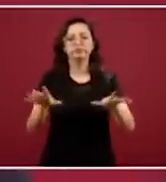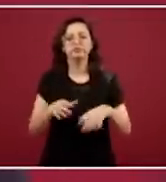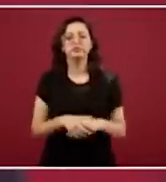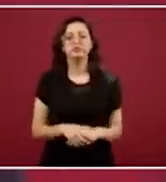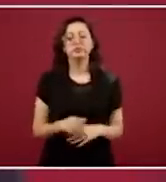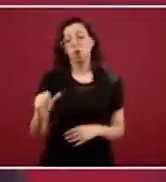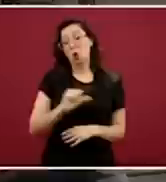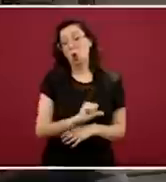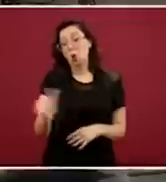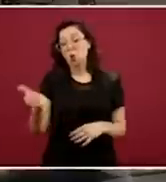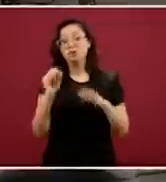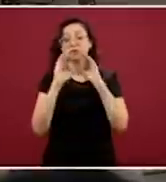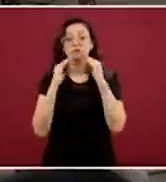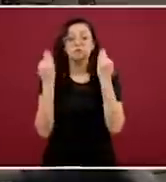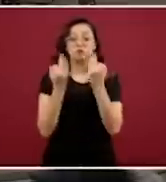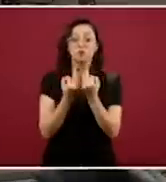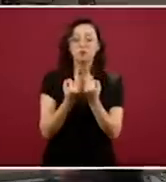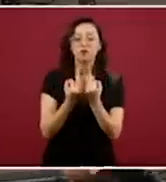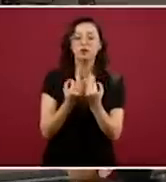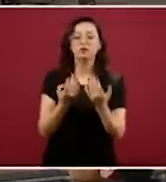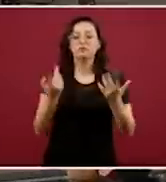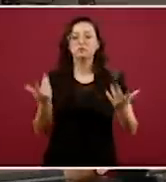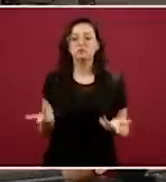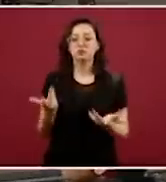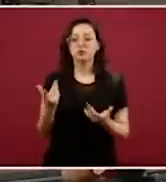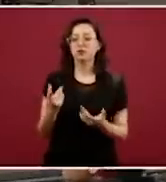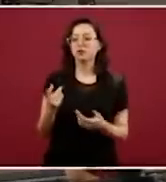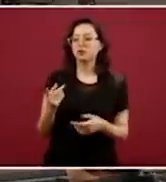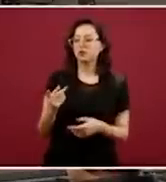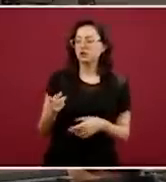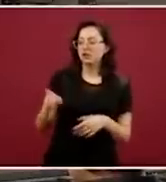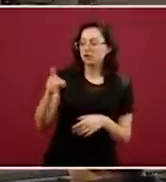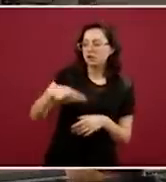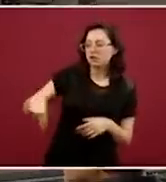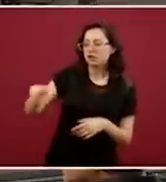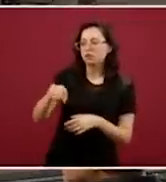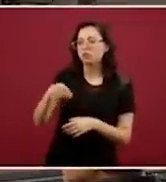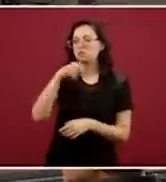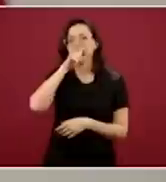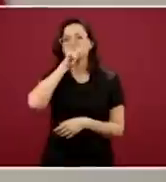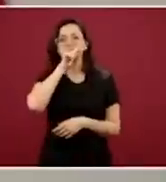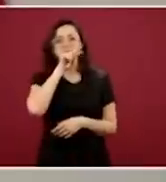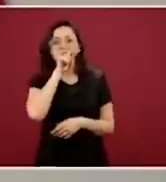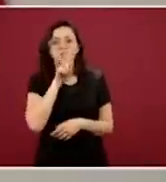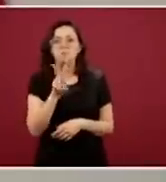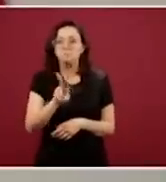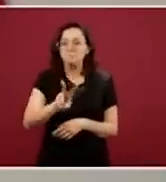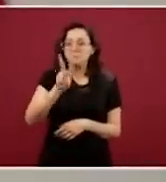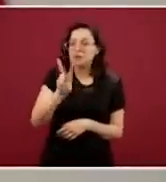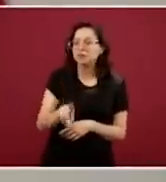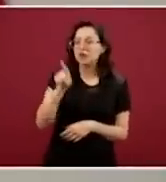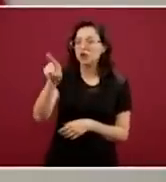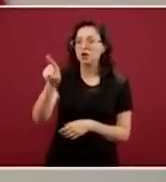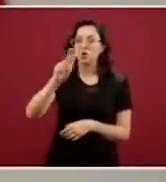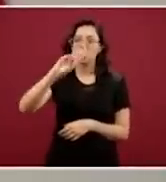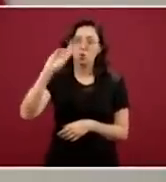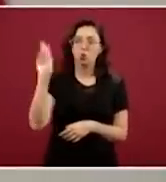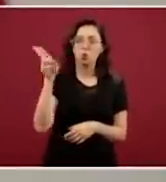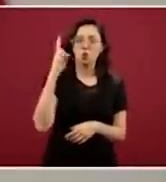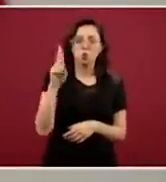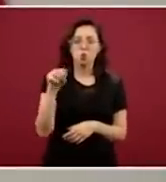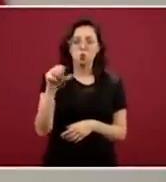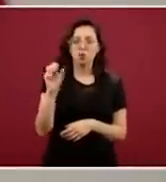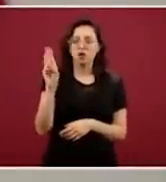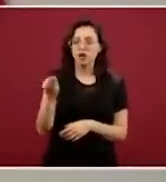Otro mecanismo es cuando vemos que hay una comunidad con una preocupación legítima, como es este ejemplo que pongo de la Universidad Nacional Autónoma de